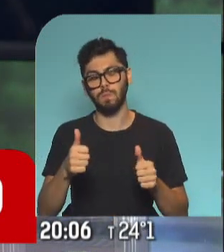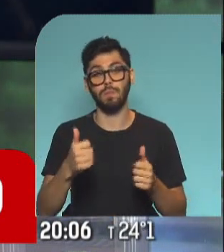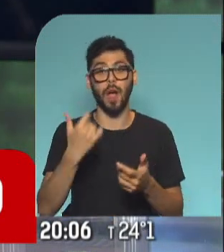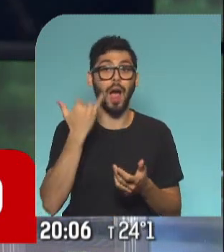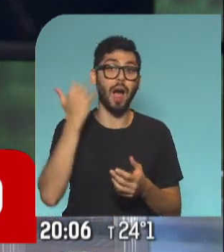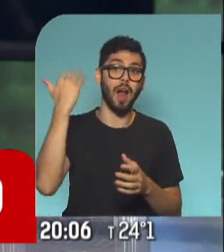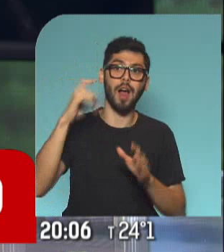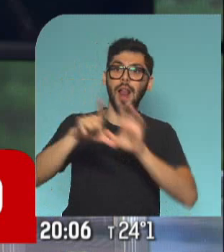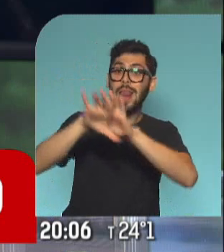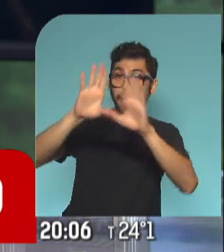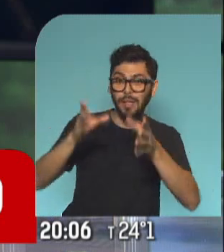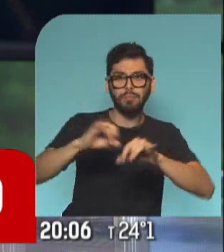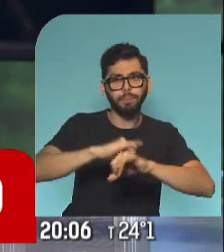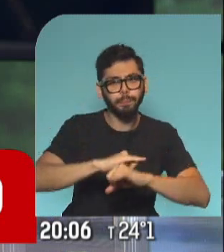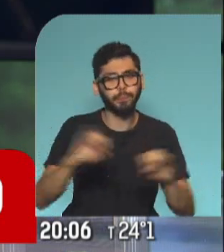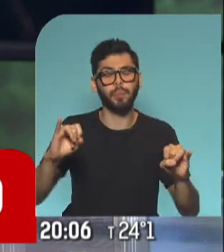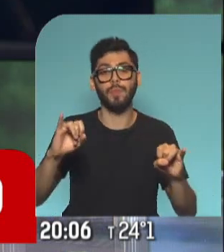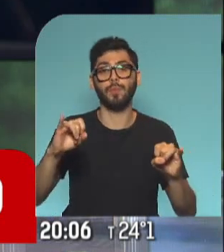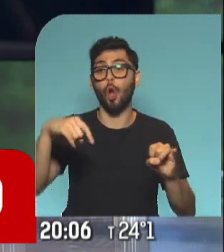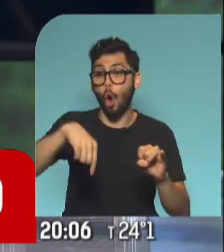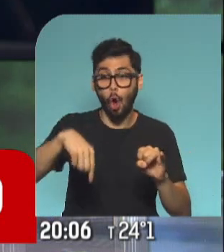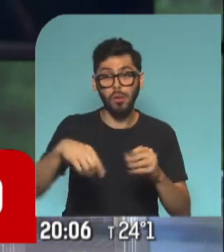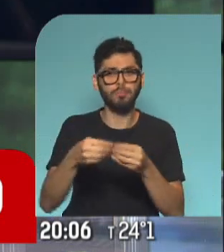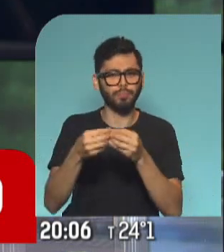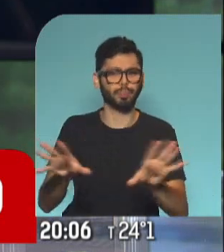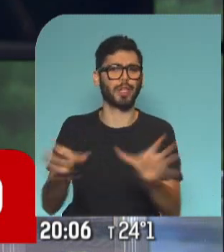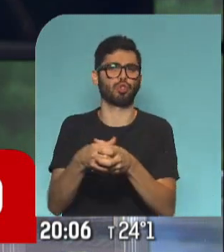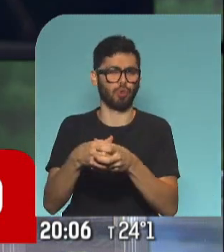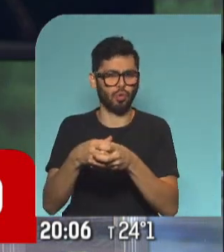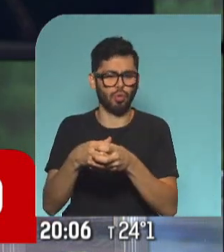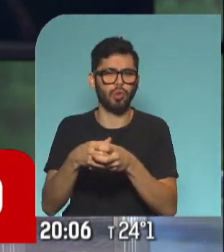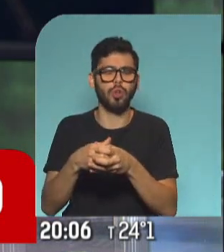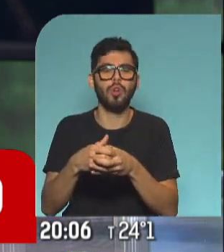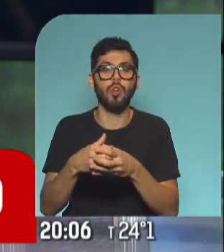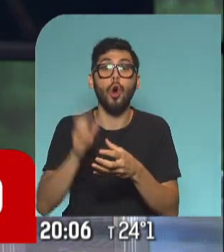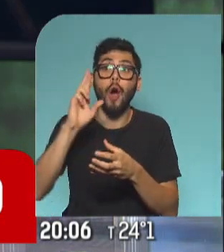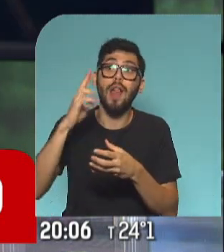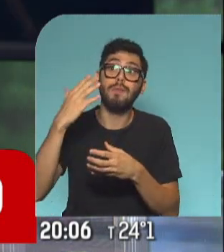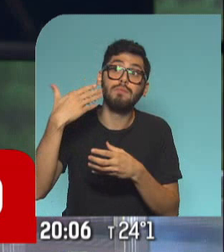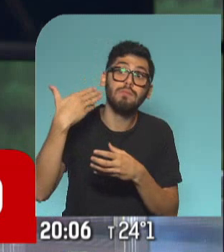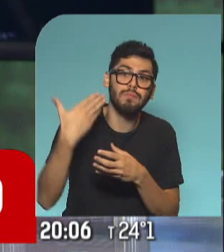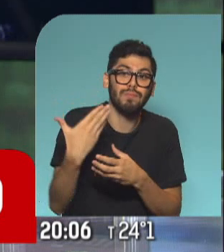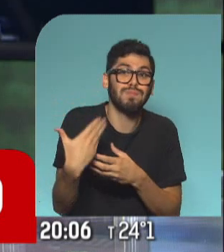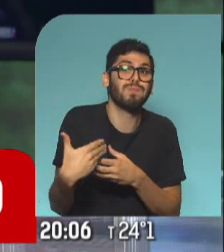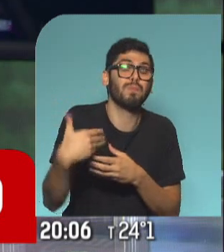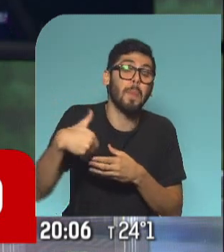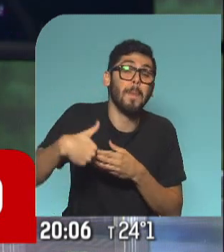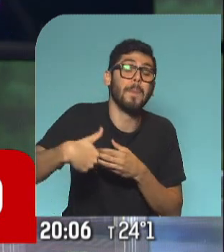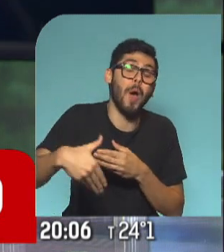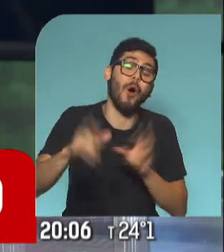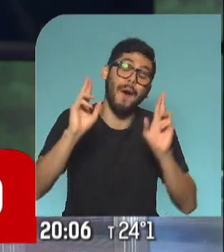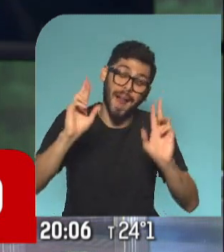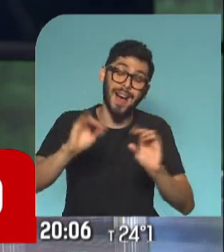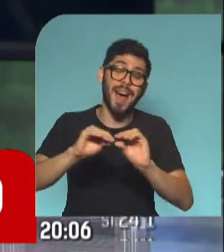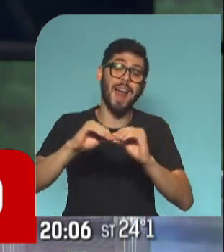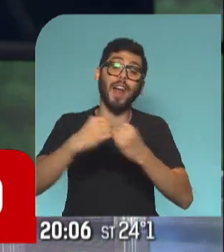bueno que si dios quiere se va se cristalizó hoy y que los resultados se vean pronto por eso la convocatoria es